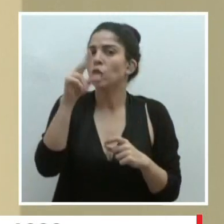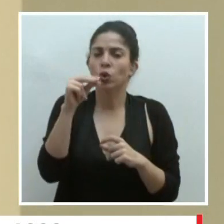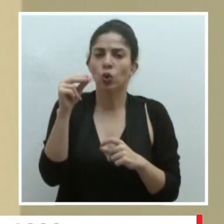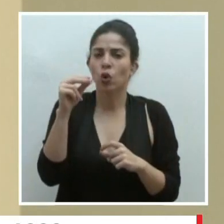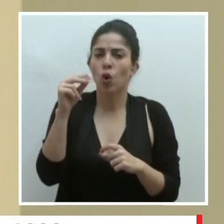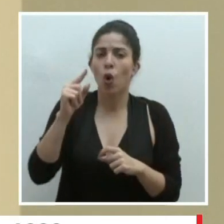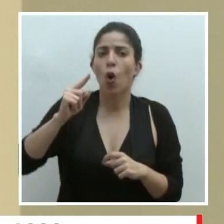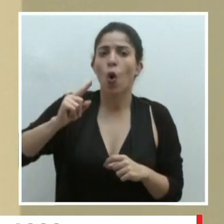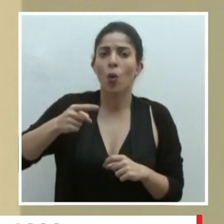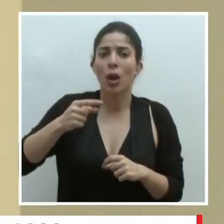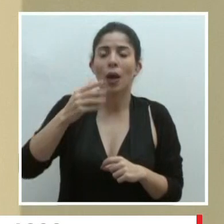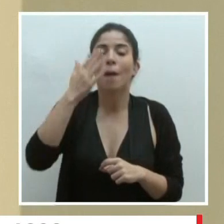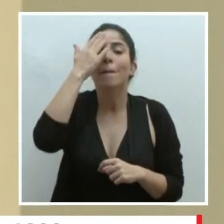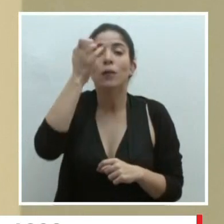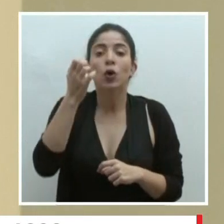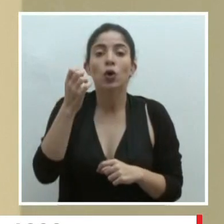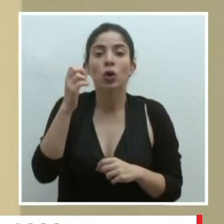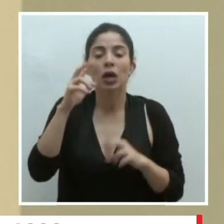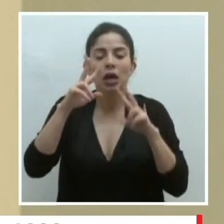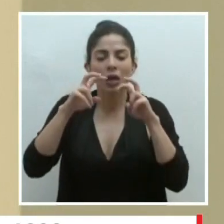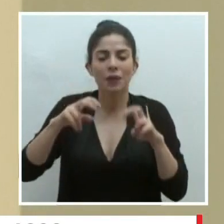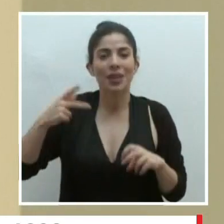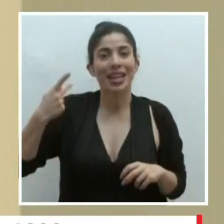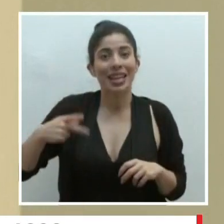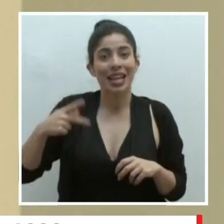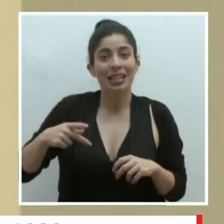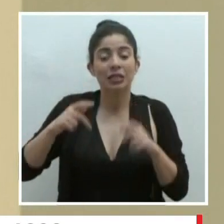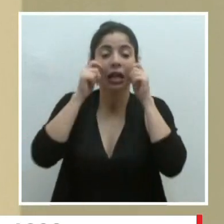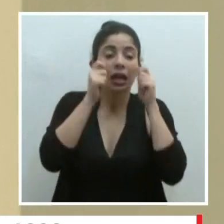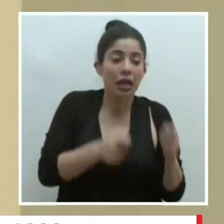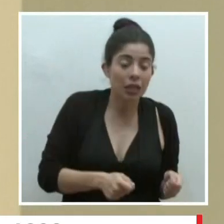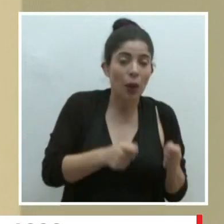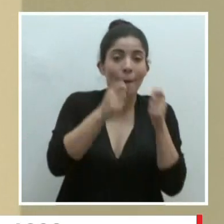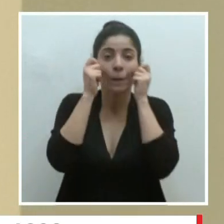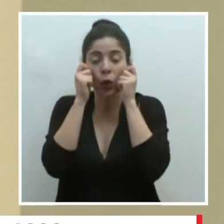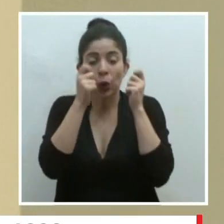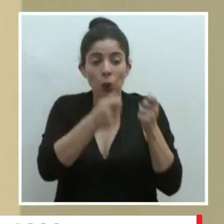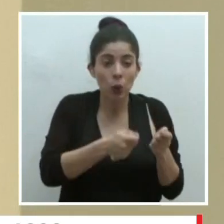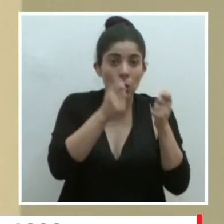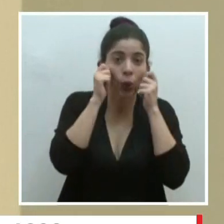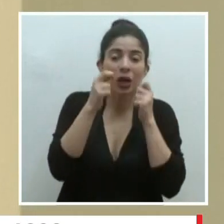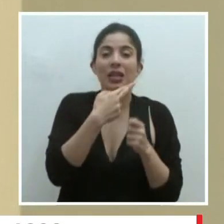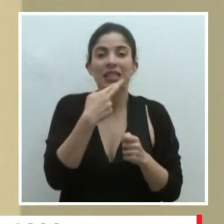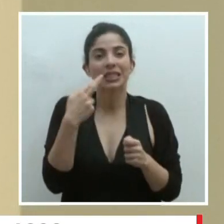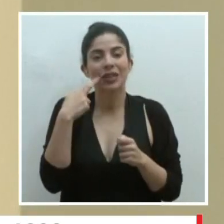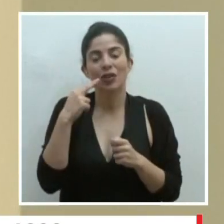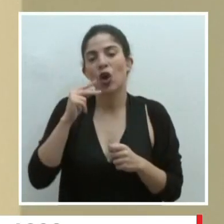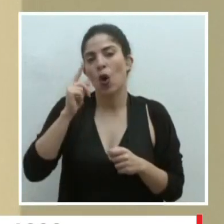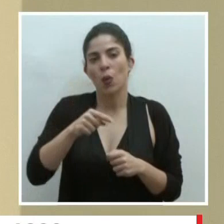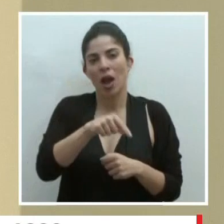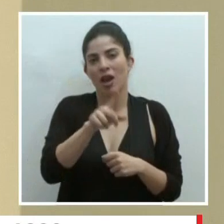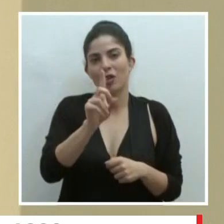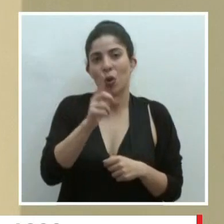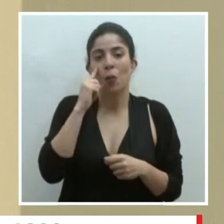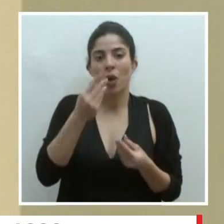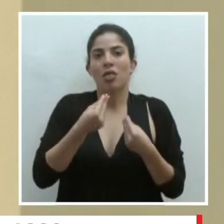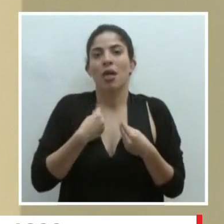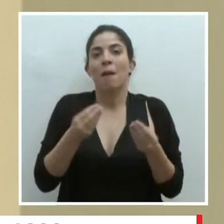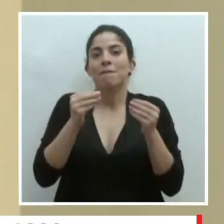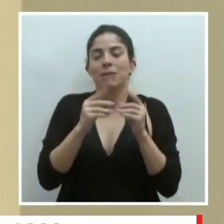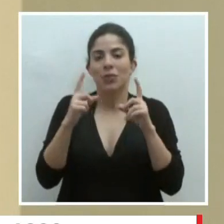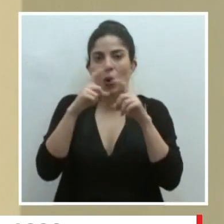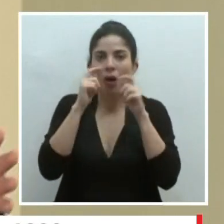como obligatoria justamente porque se hizo una valoración del riesgo de estarse quitando y poniendo las mascarillas en los restaurantes y que eso justamente complica mucho.